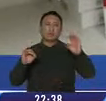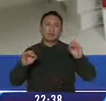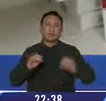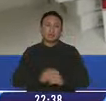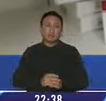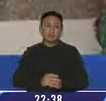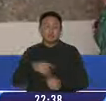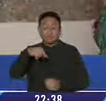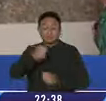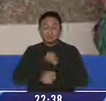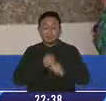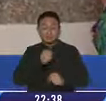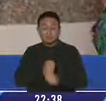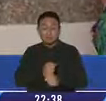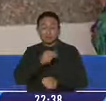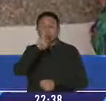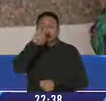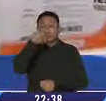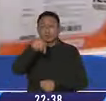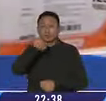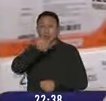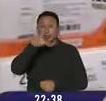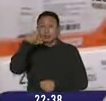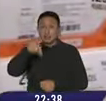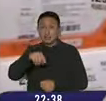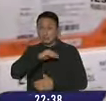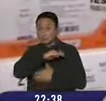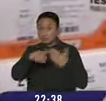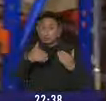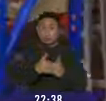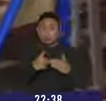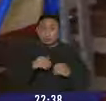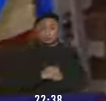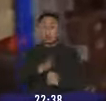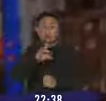para este 2023 la cartera de Estado apunta a regular por sobre el 85%.